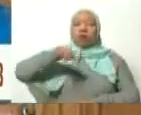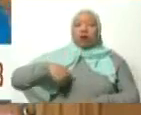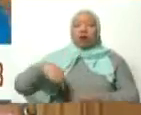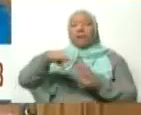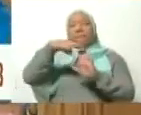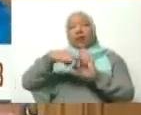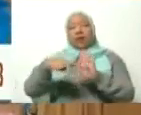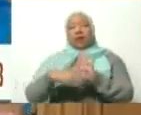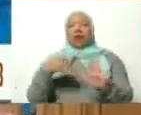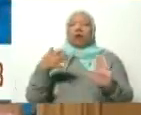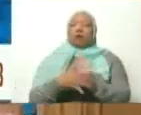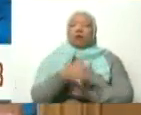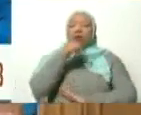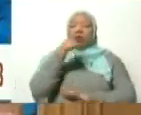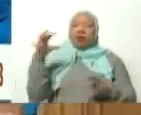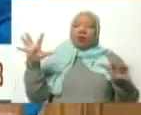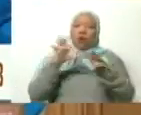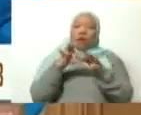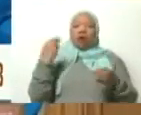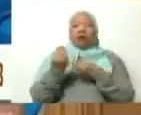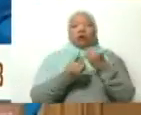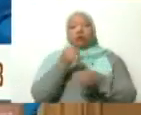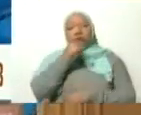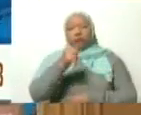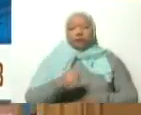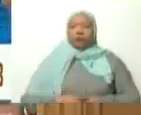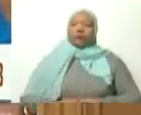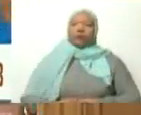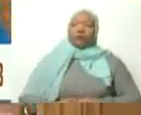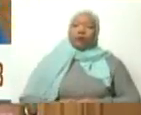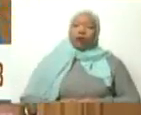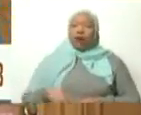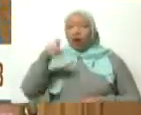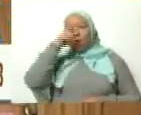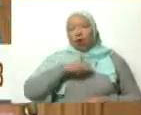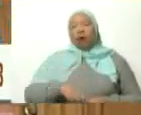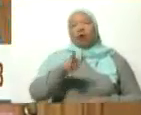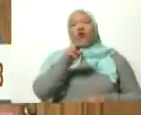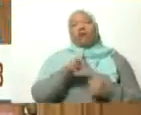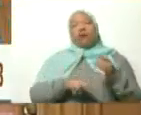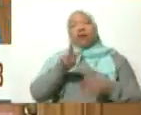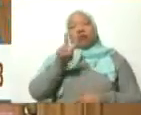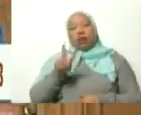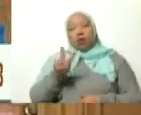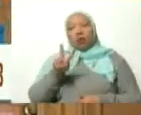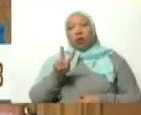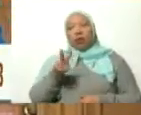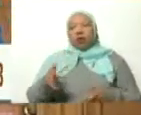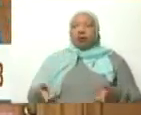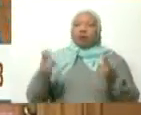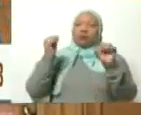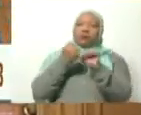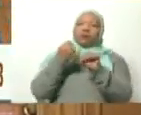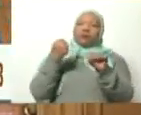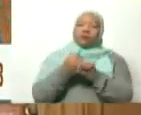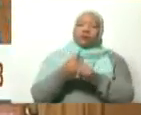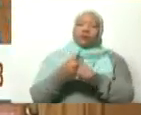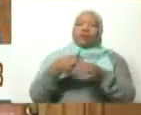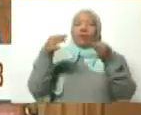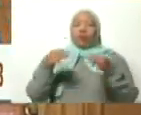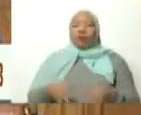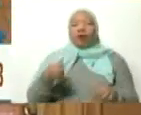medidas coercitivas unilaterales. El año 2022 permitió